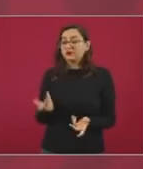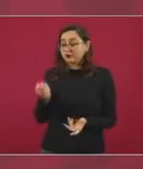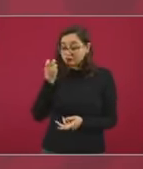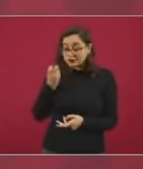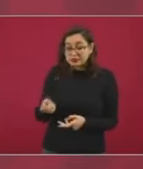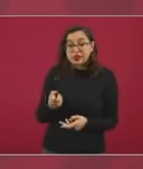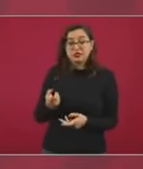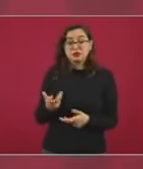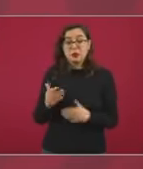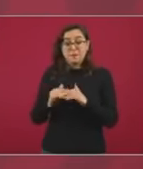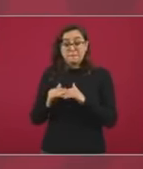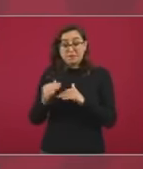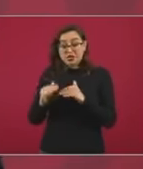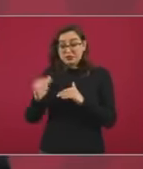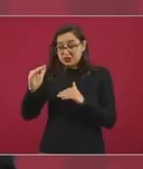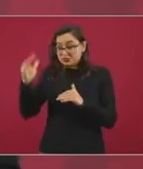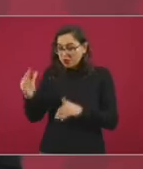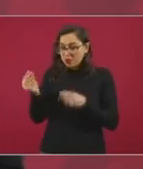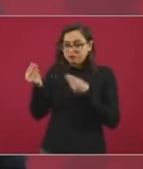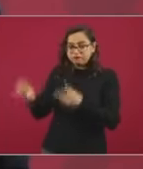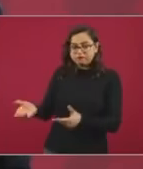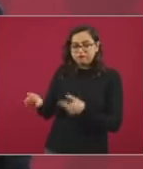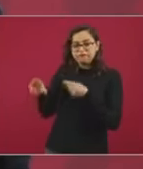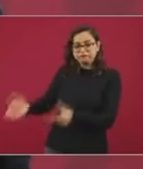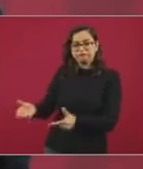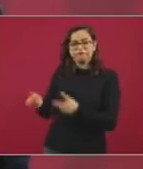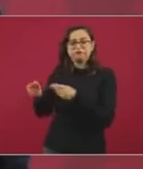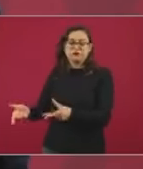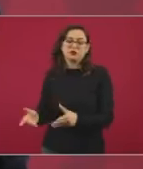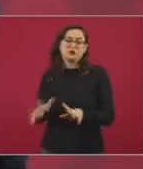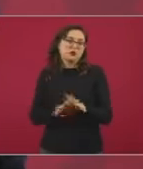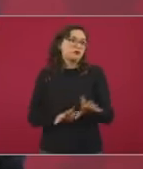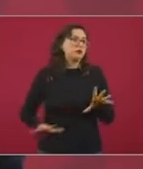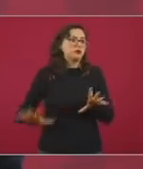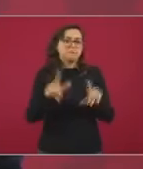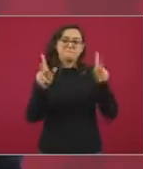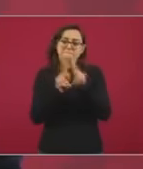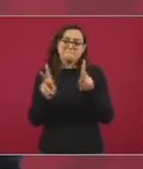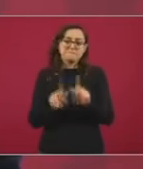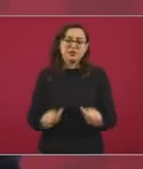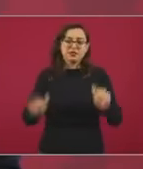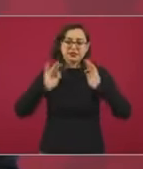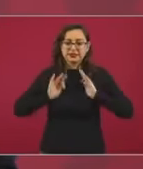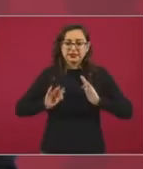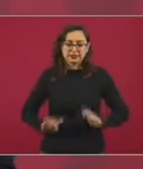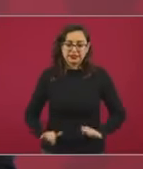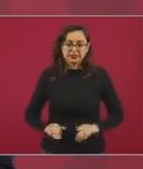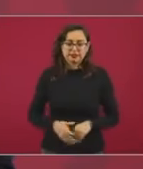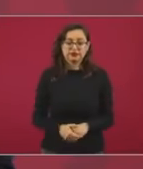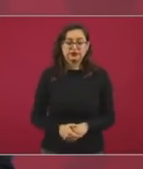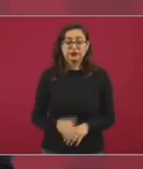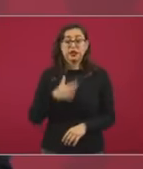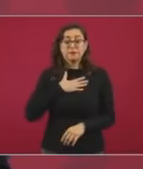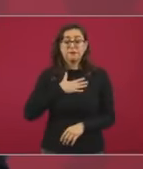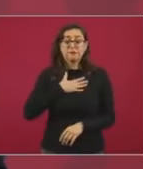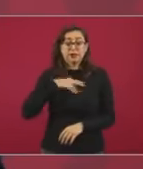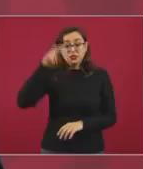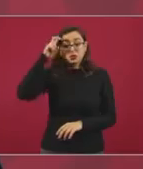seguridad social haya en México, más paz y más tranquilidad vamos a tener. Entonces, el ideal es